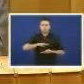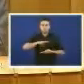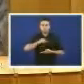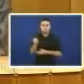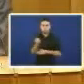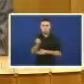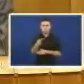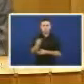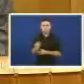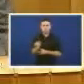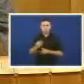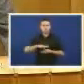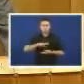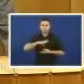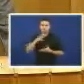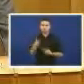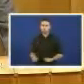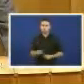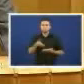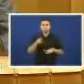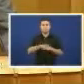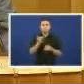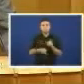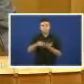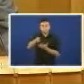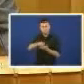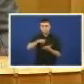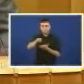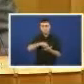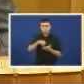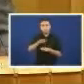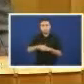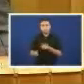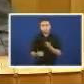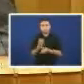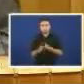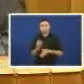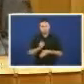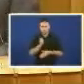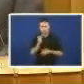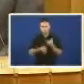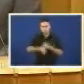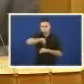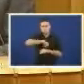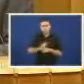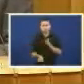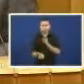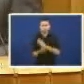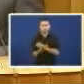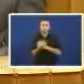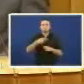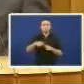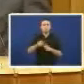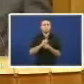e para a súa explotación e xestión impulsouse unha das políticas transformadoras de maior calado no